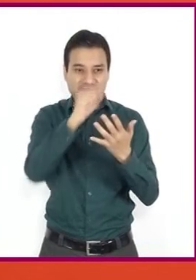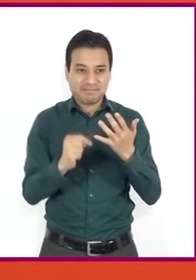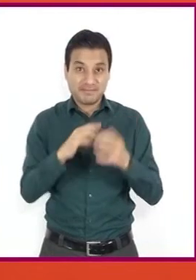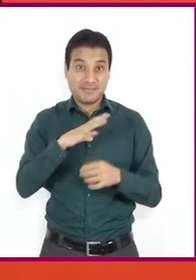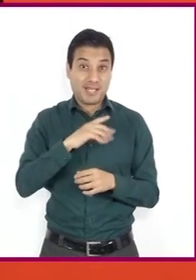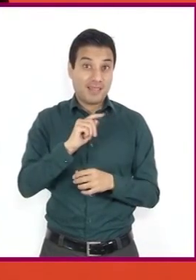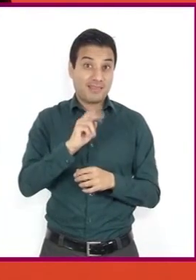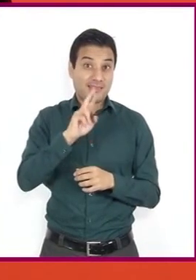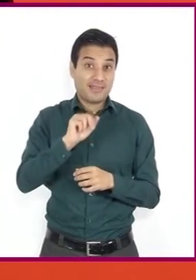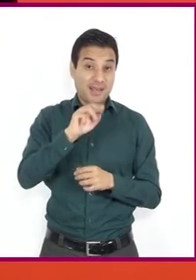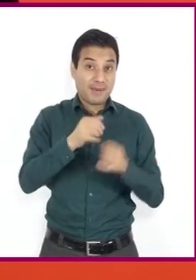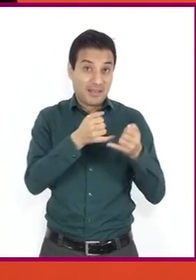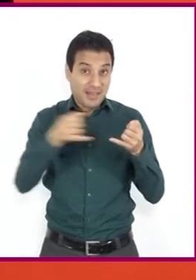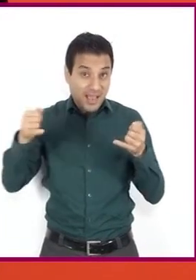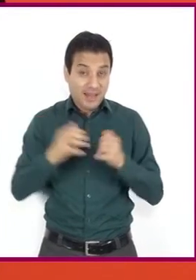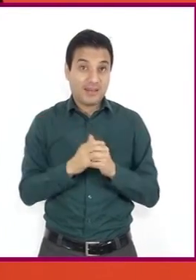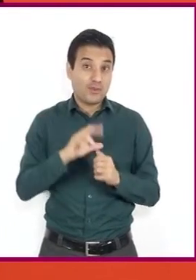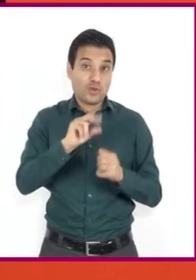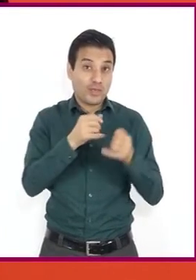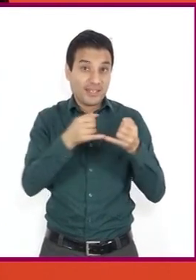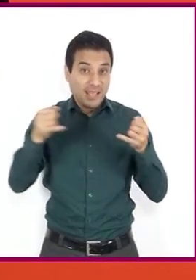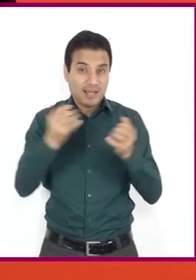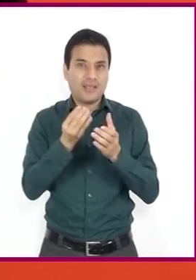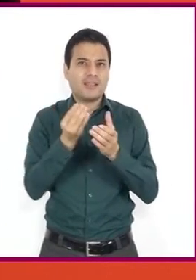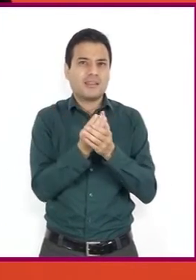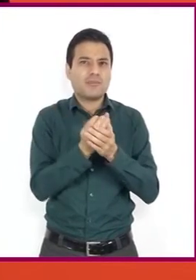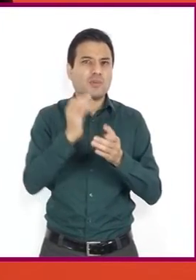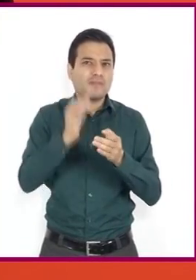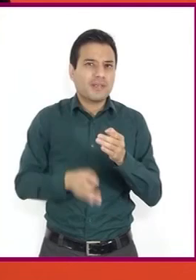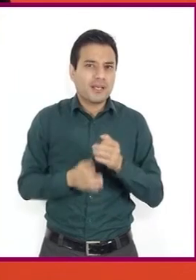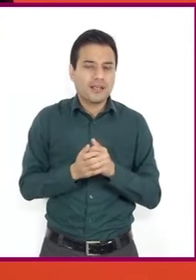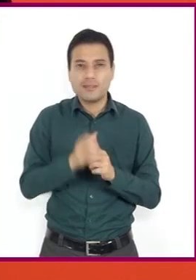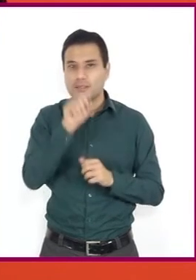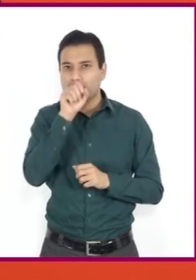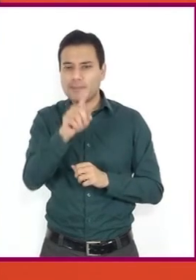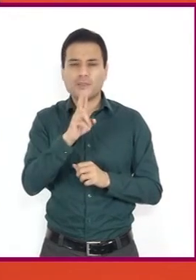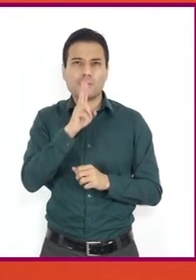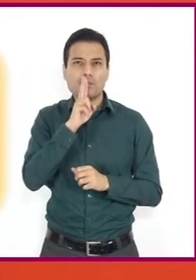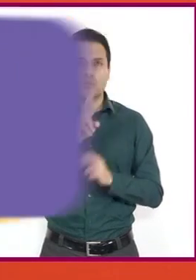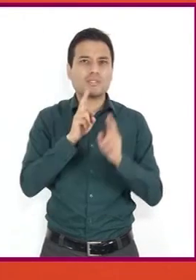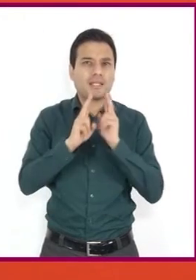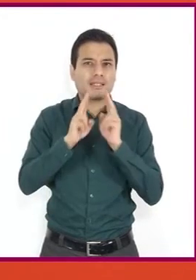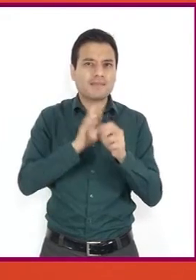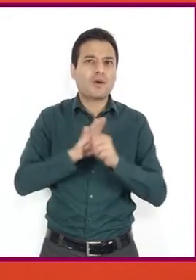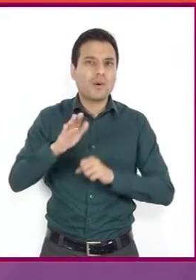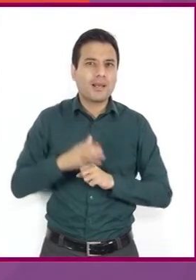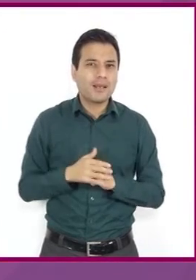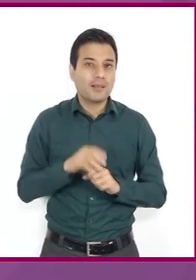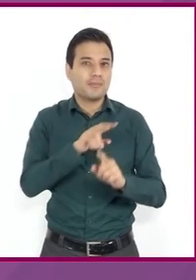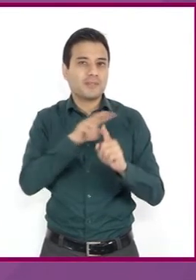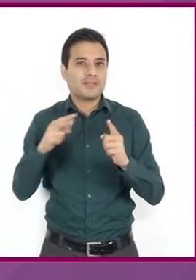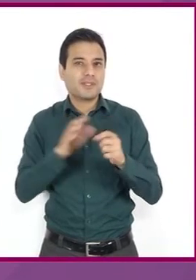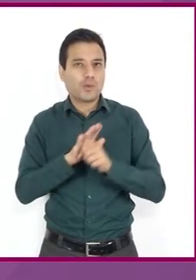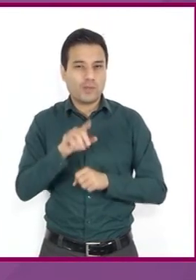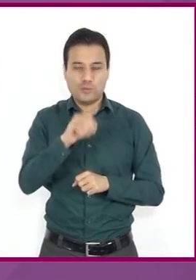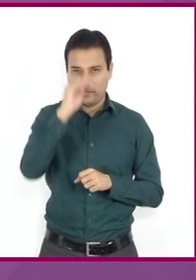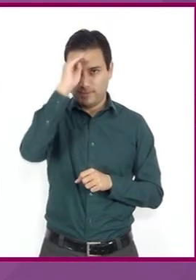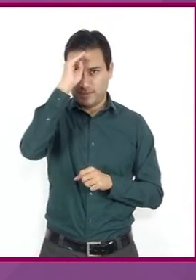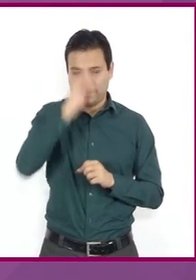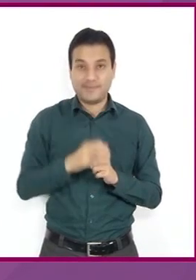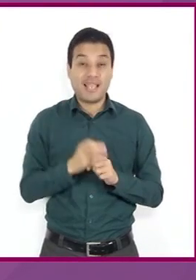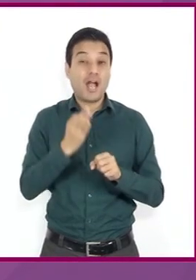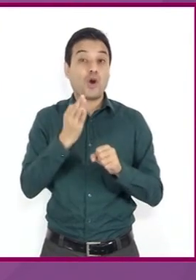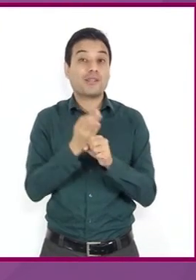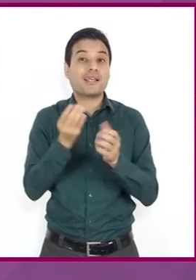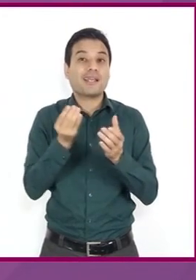trama lineal o no lineal, el tipo de final, al igual que la voz narrativa y su su perspectiva. En esta sesión